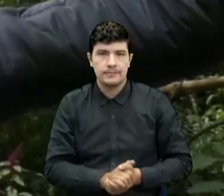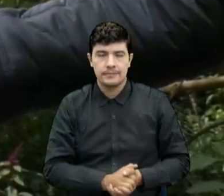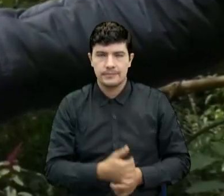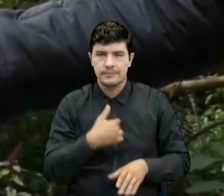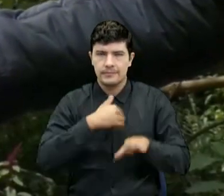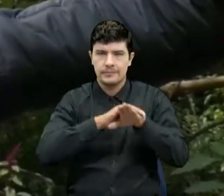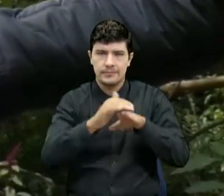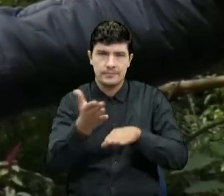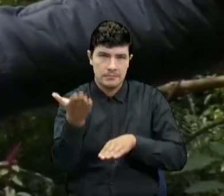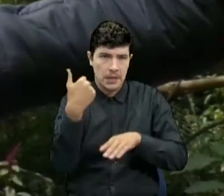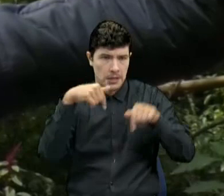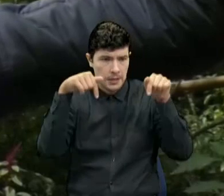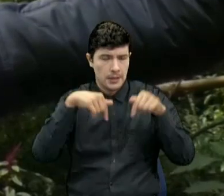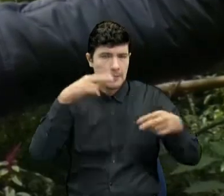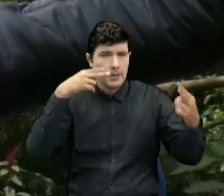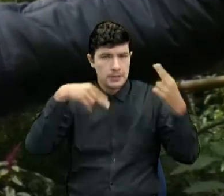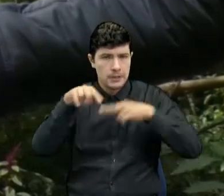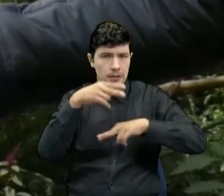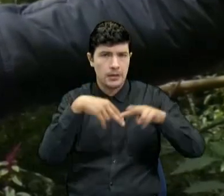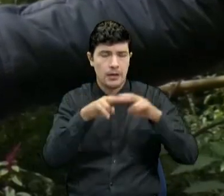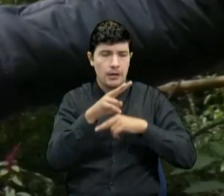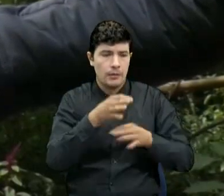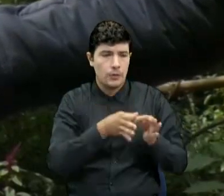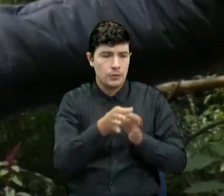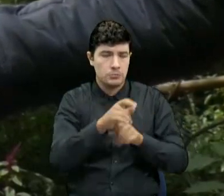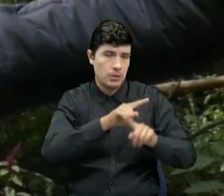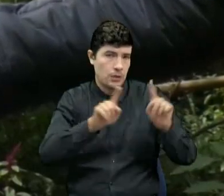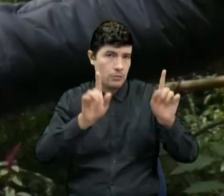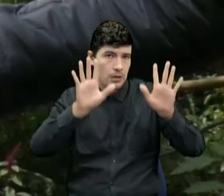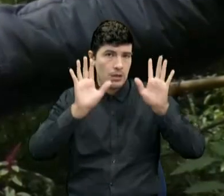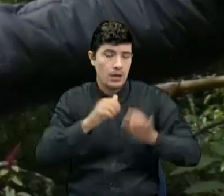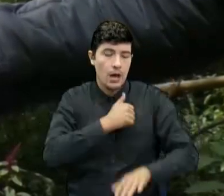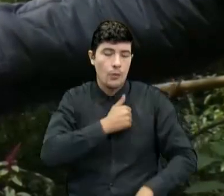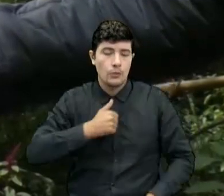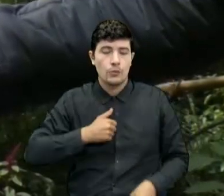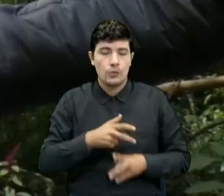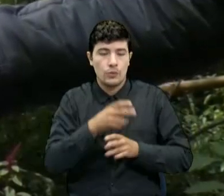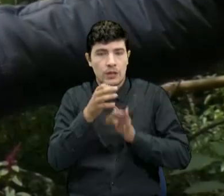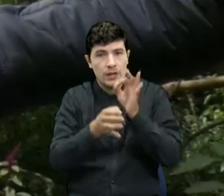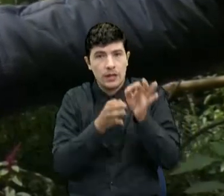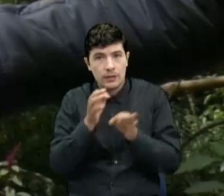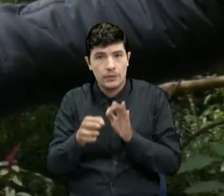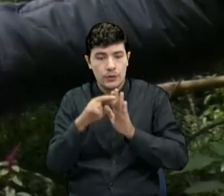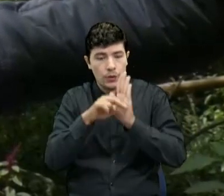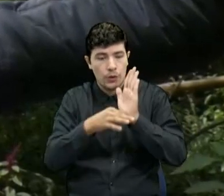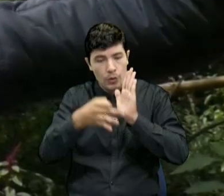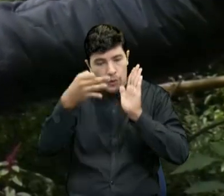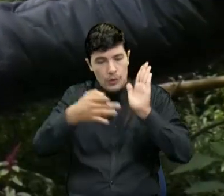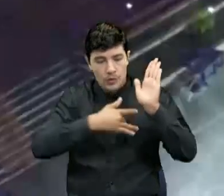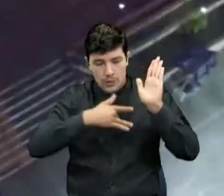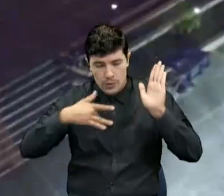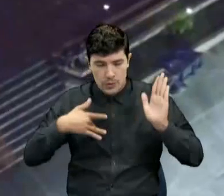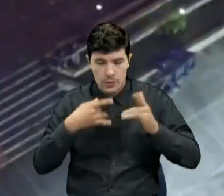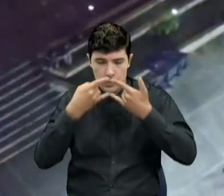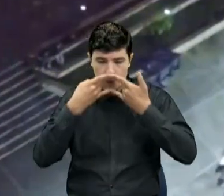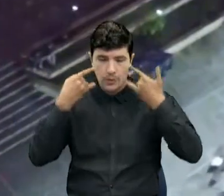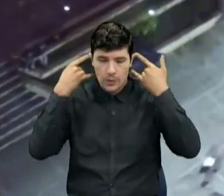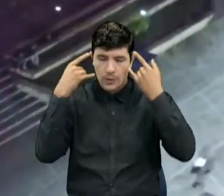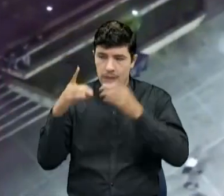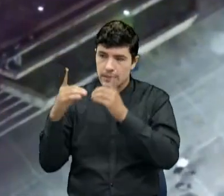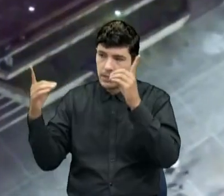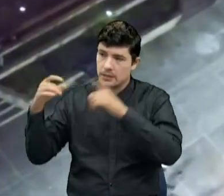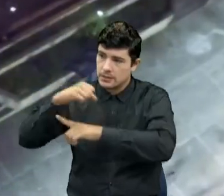que visiten nuestro municipio pero con auto cuidado con sus respectivas medidas de protección con su tapabocas con el distanciamiento